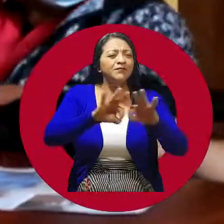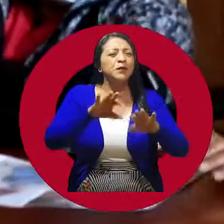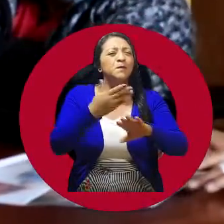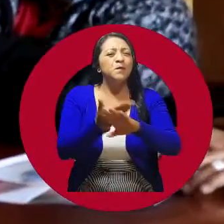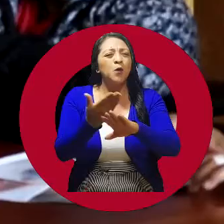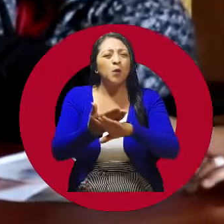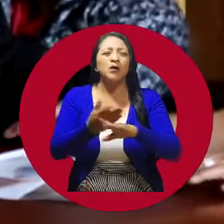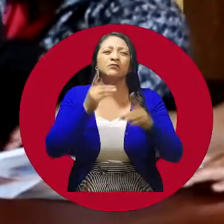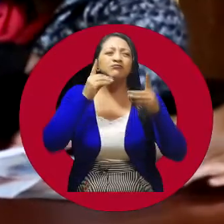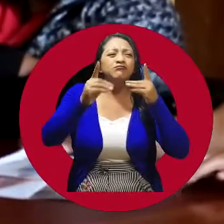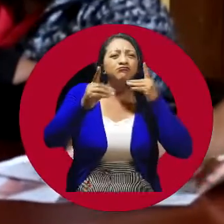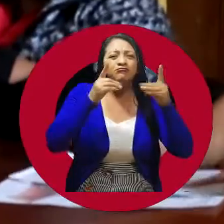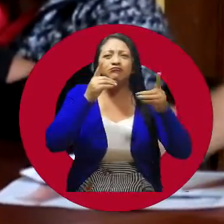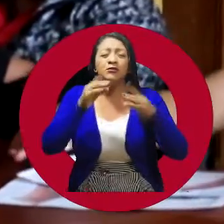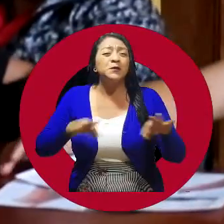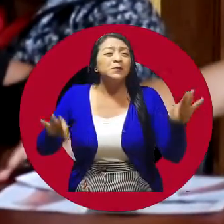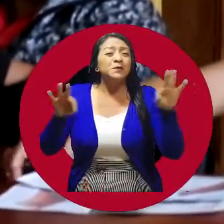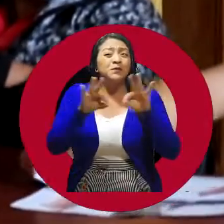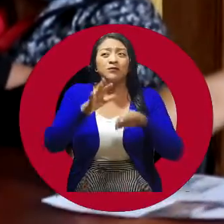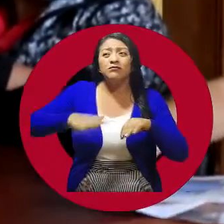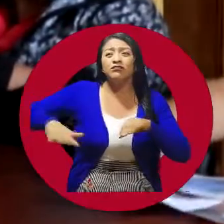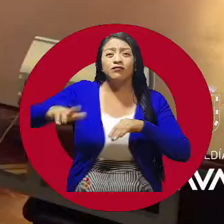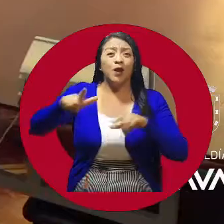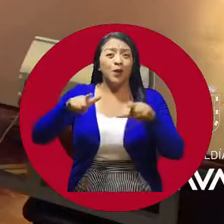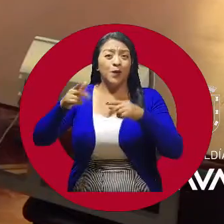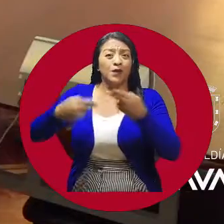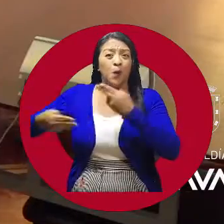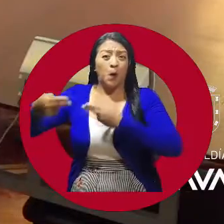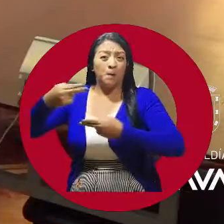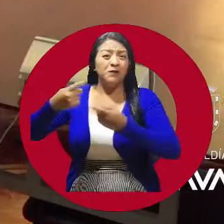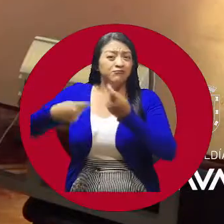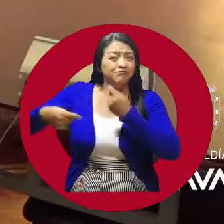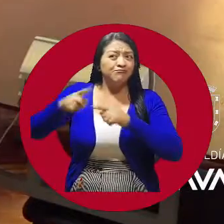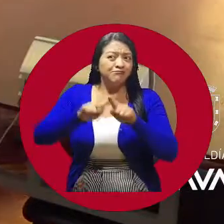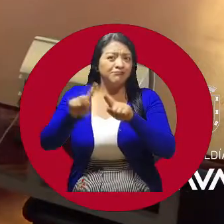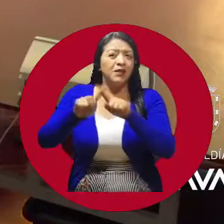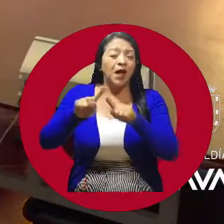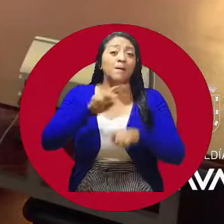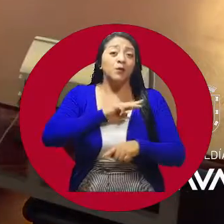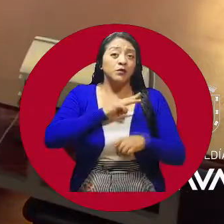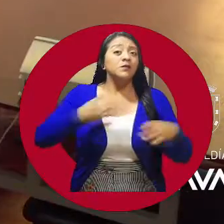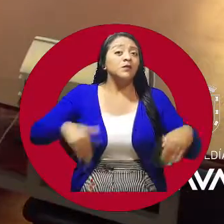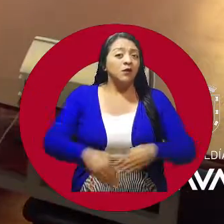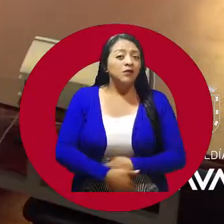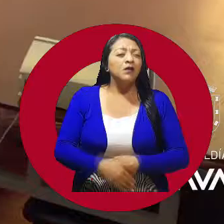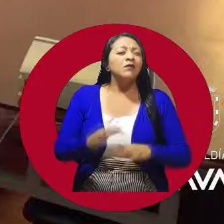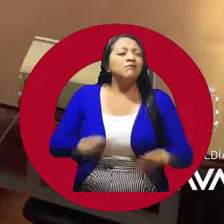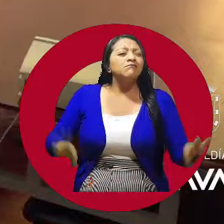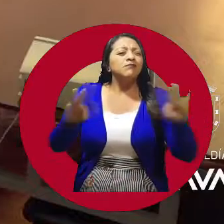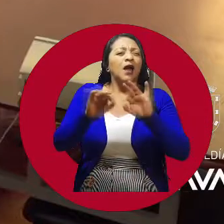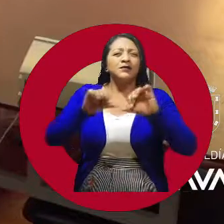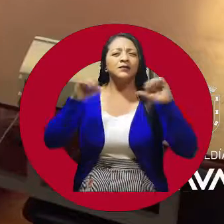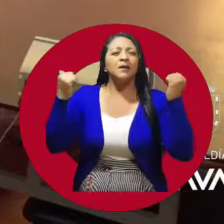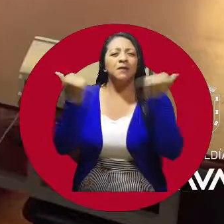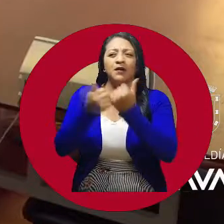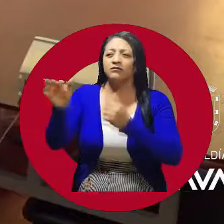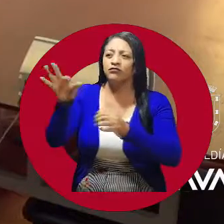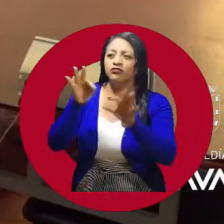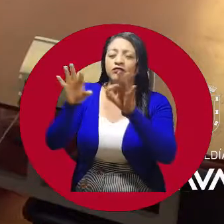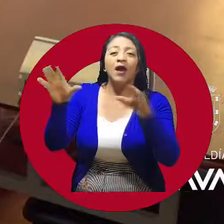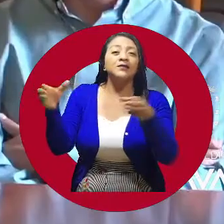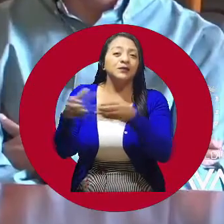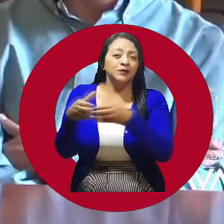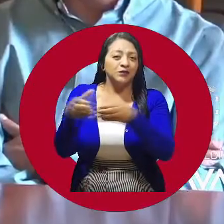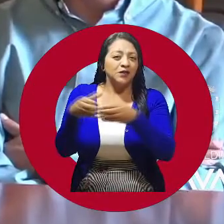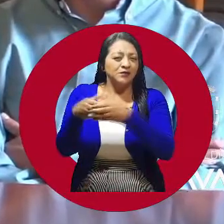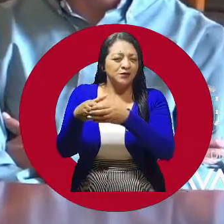diagnosticar propuestas para las jornadas de diálogo con los sectores comerciales de Otavalo, los técnicos del municipio organizaron una importante asamblea con los